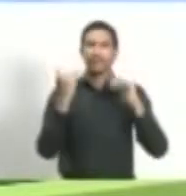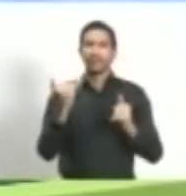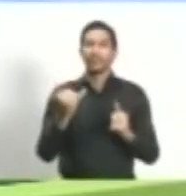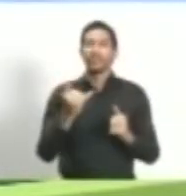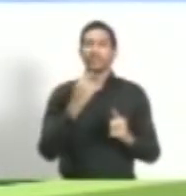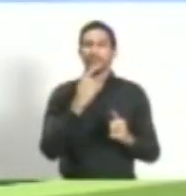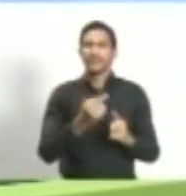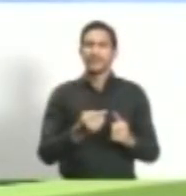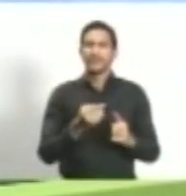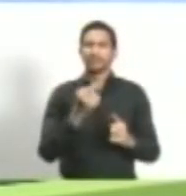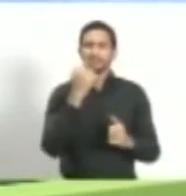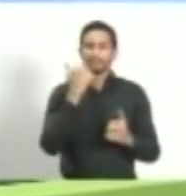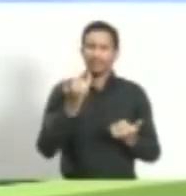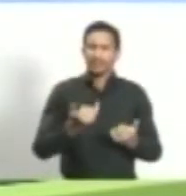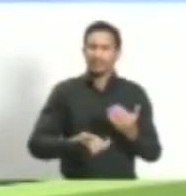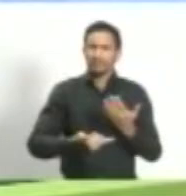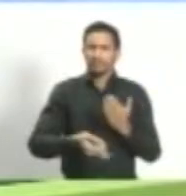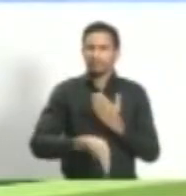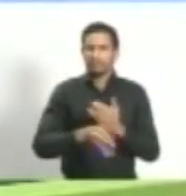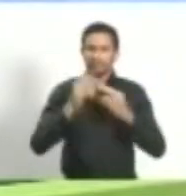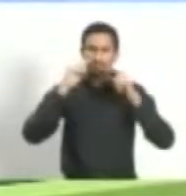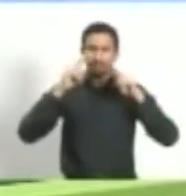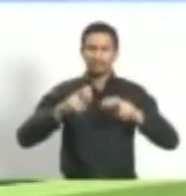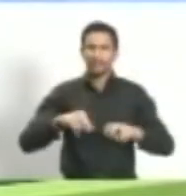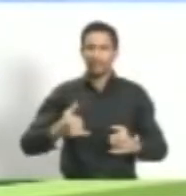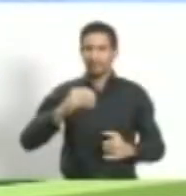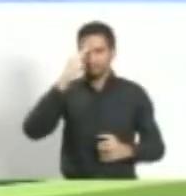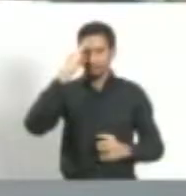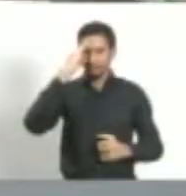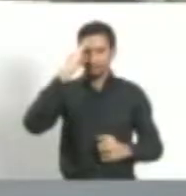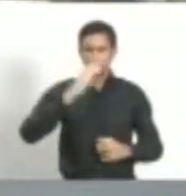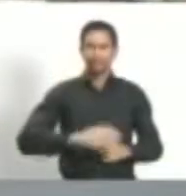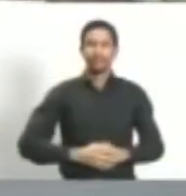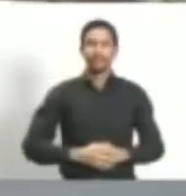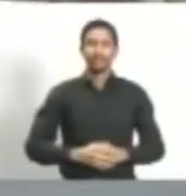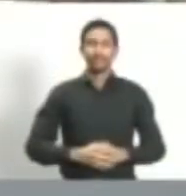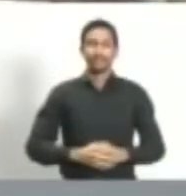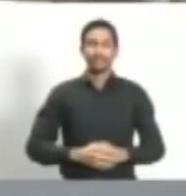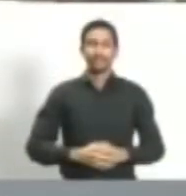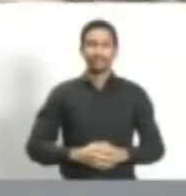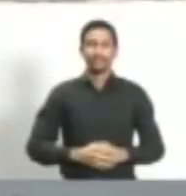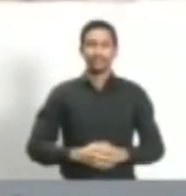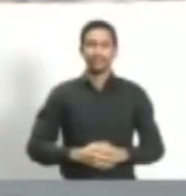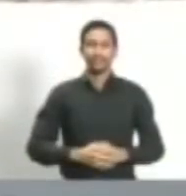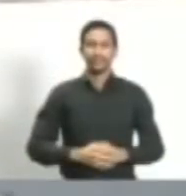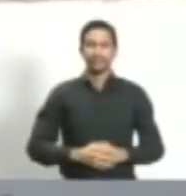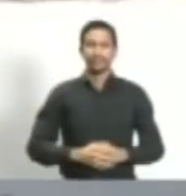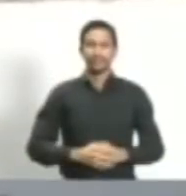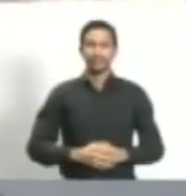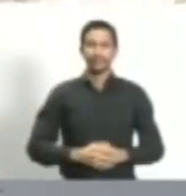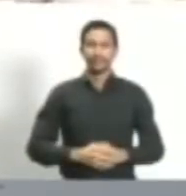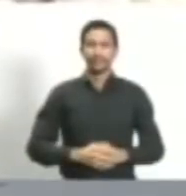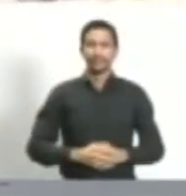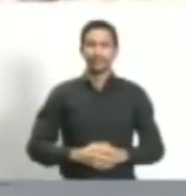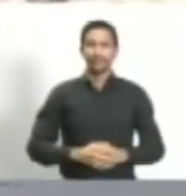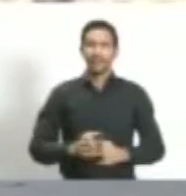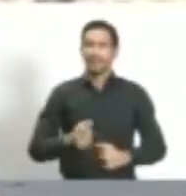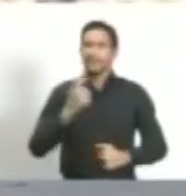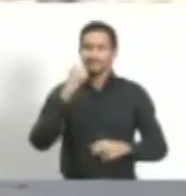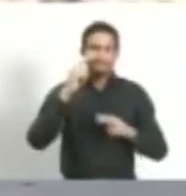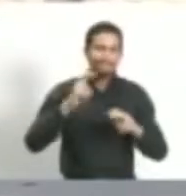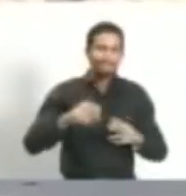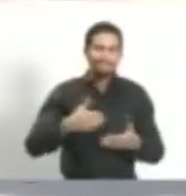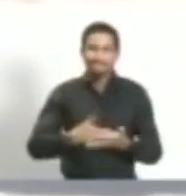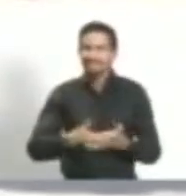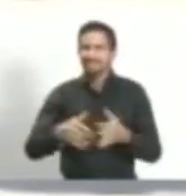El hecho es materia de investigación por parte de la policía. Sin pistas de los móviles y autores están